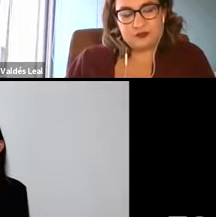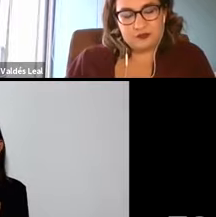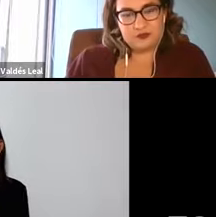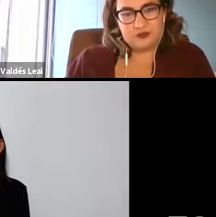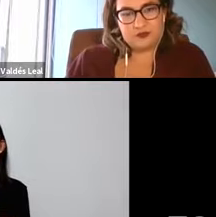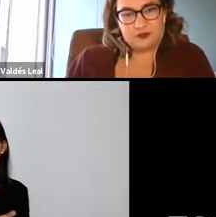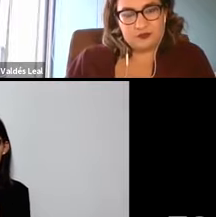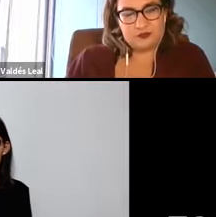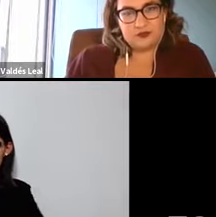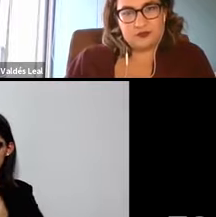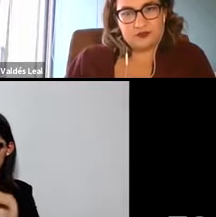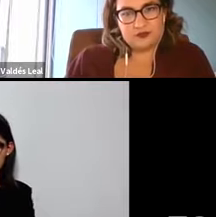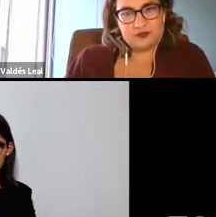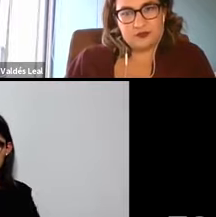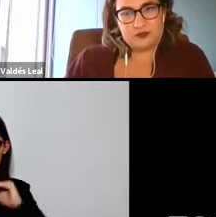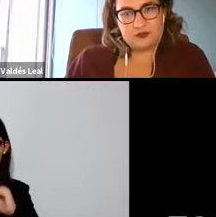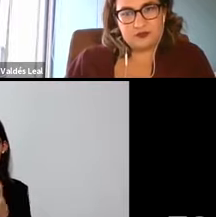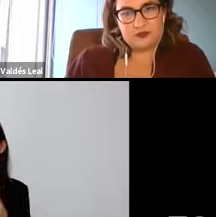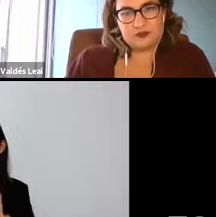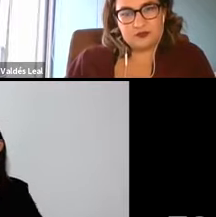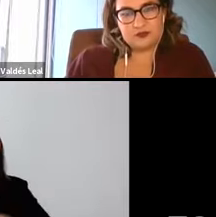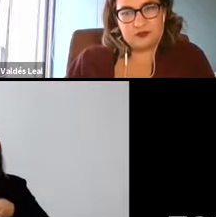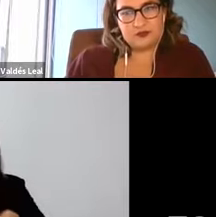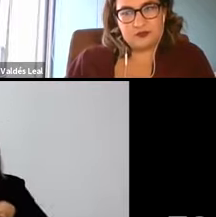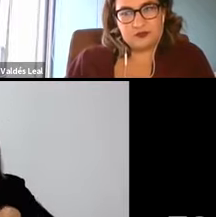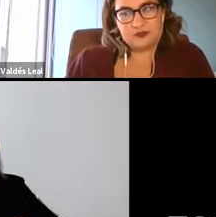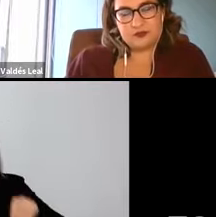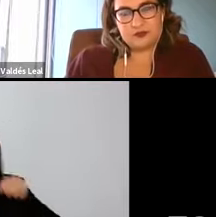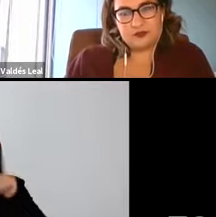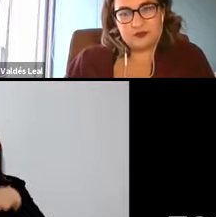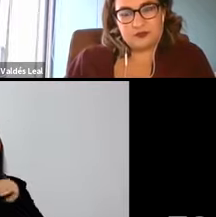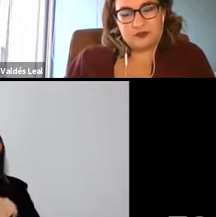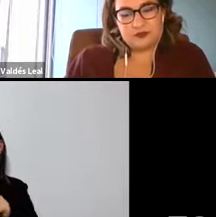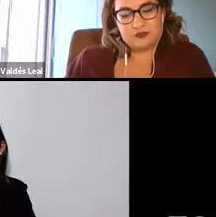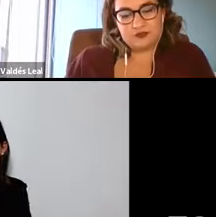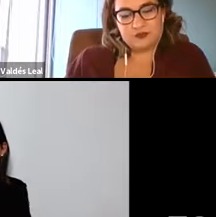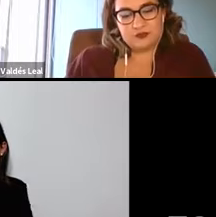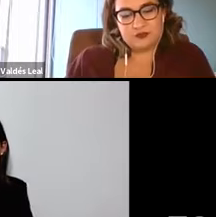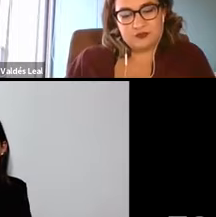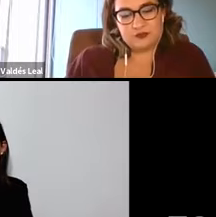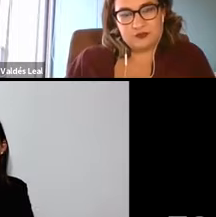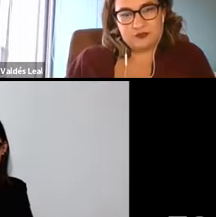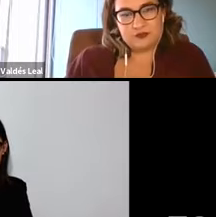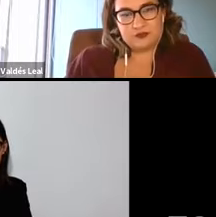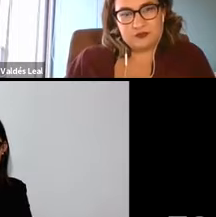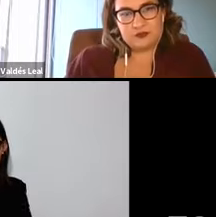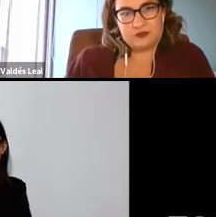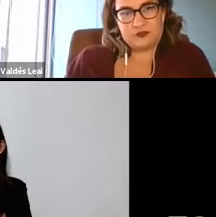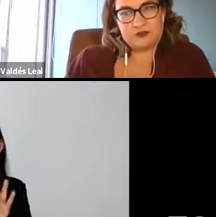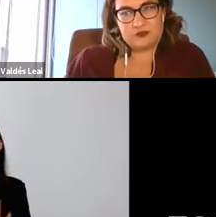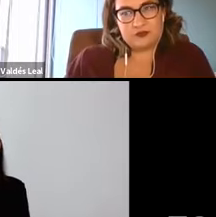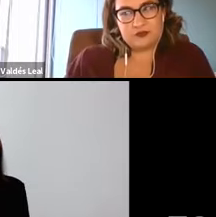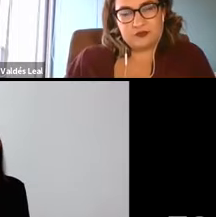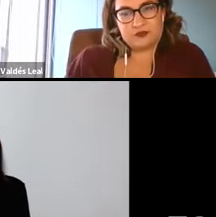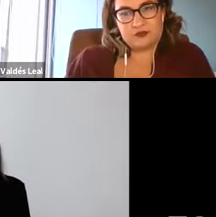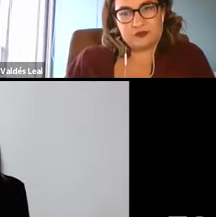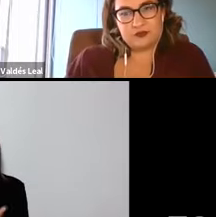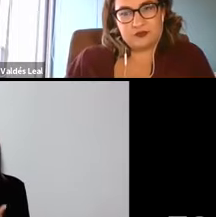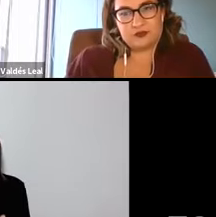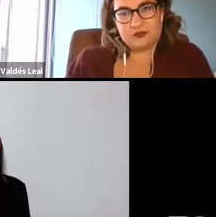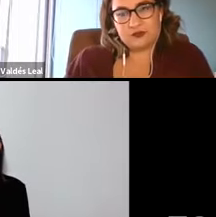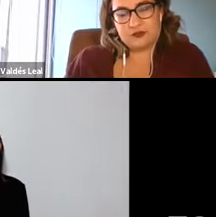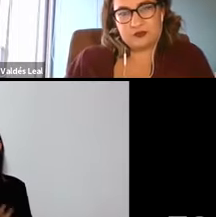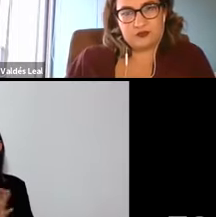la Corte, que son en estos años, que son muy valiosas y que vale mucho la pena como pues resaltar